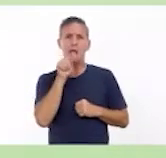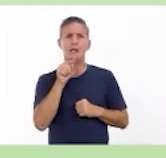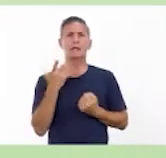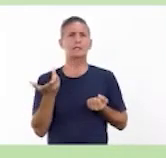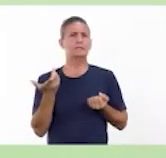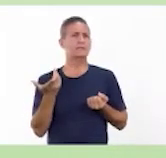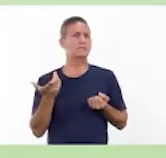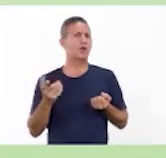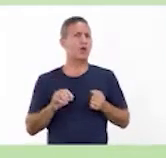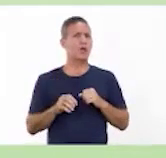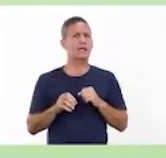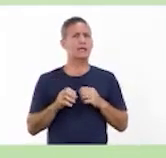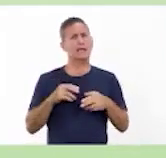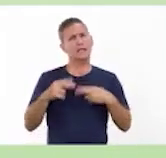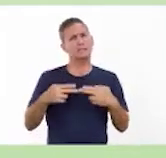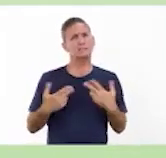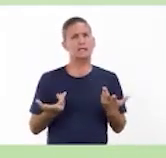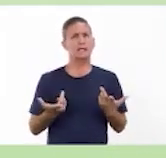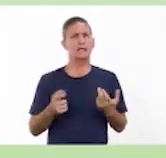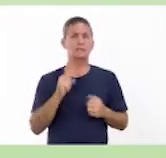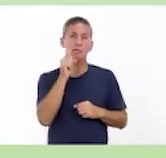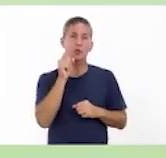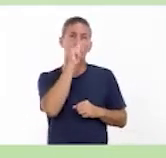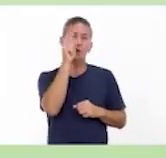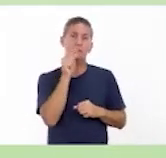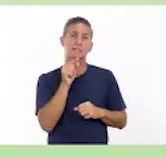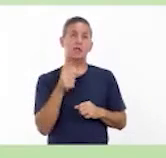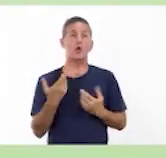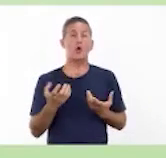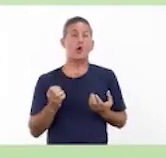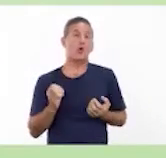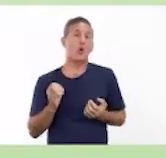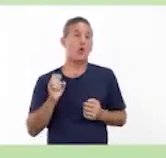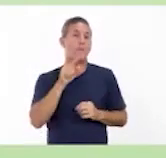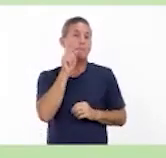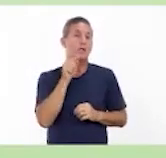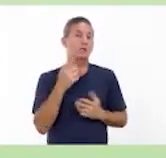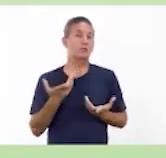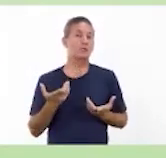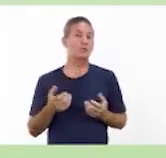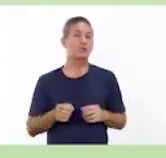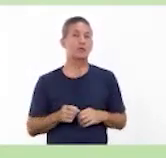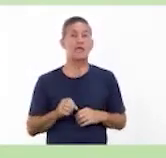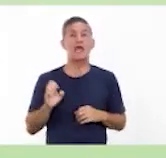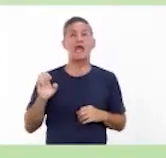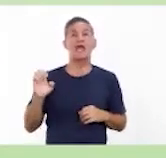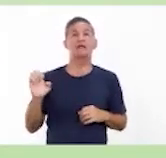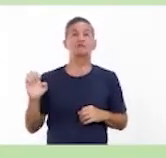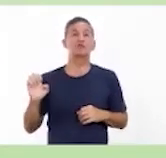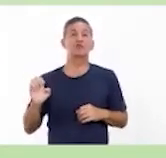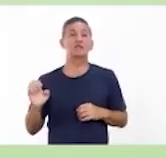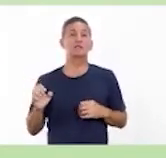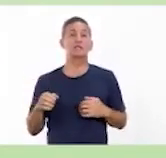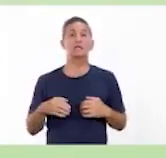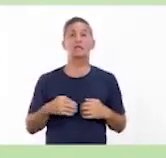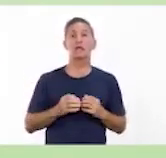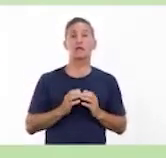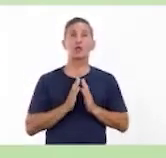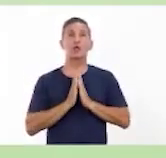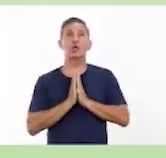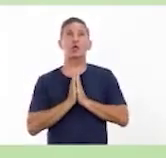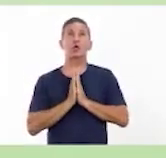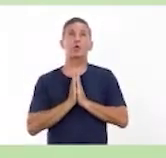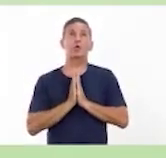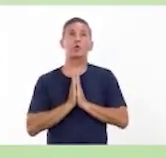Las interrogativas, que se formula una interrogación o pregunta. Las exhortativas o imperativas que